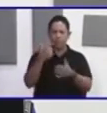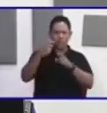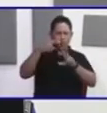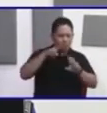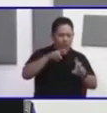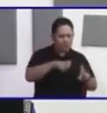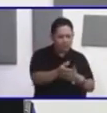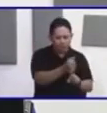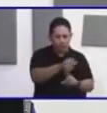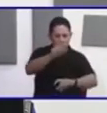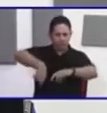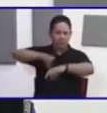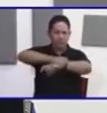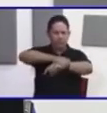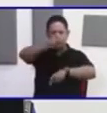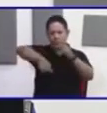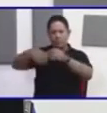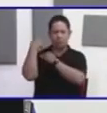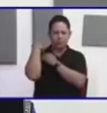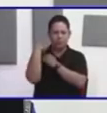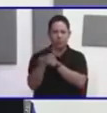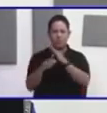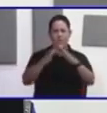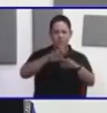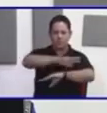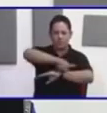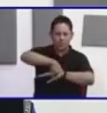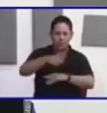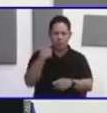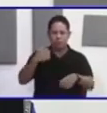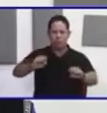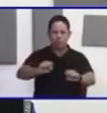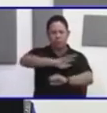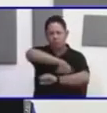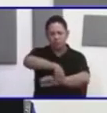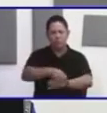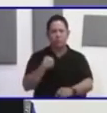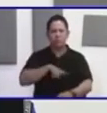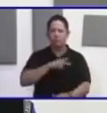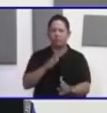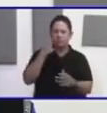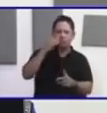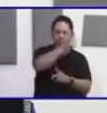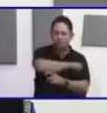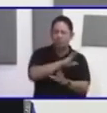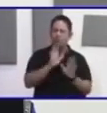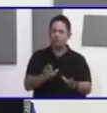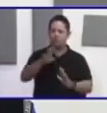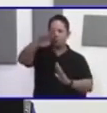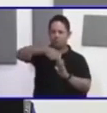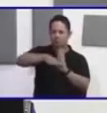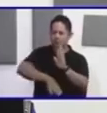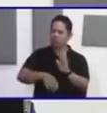captura de los responsables. El hurto a las residencias, el hurto a motocicletas. Pero desafortunadamente, señor gobernador,